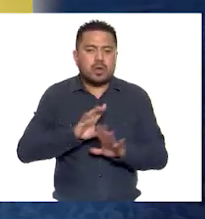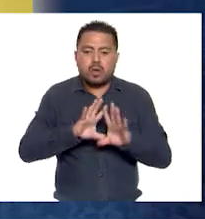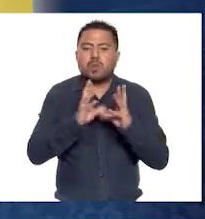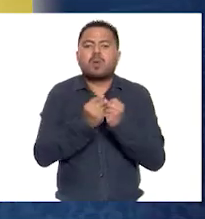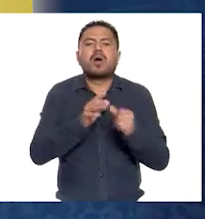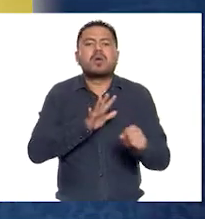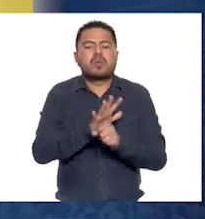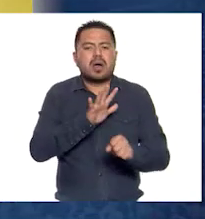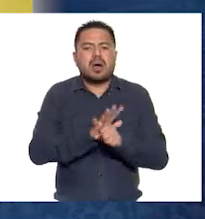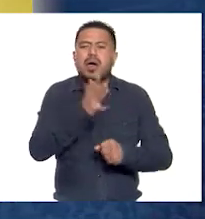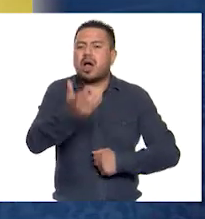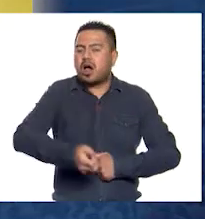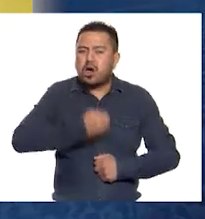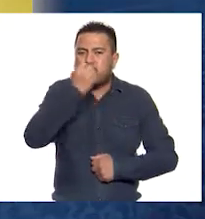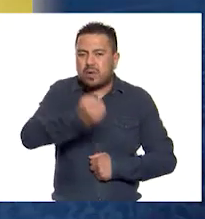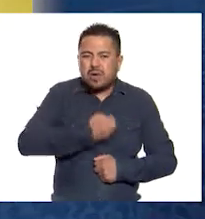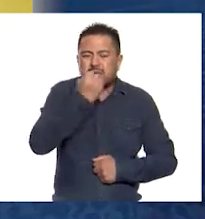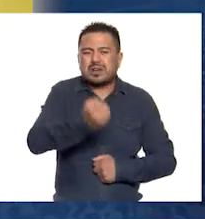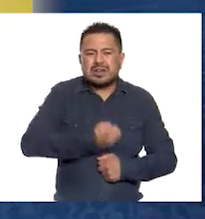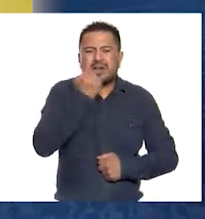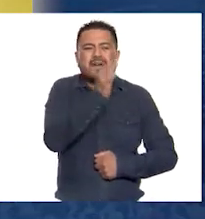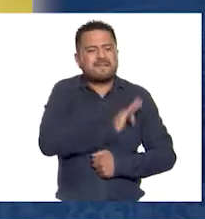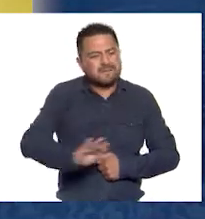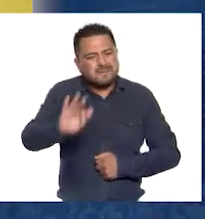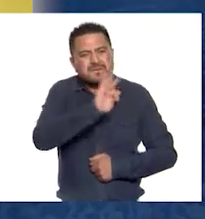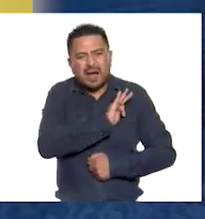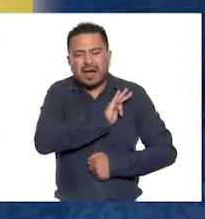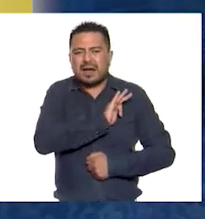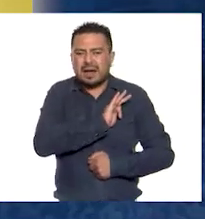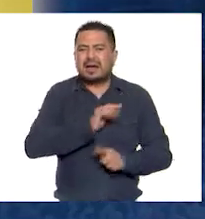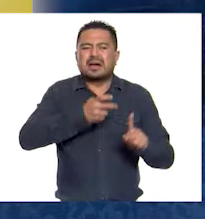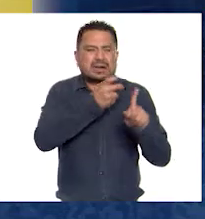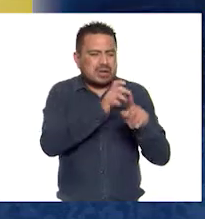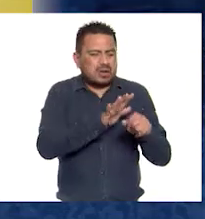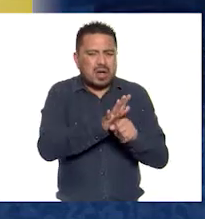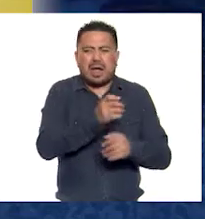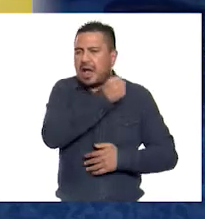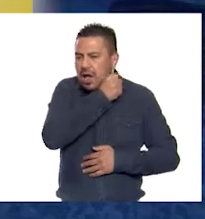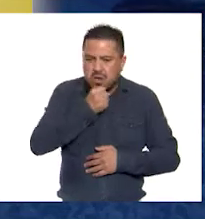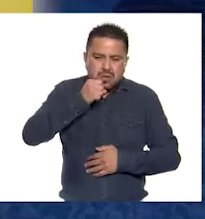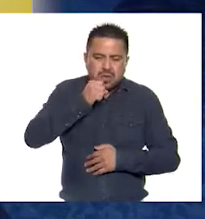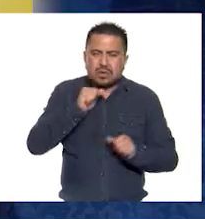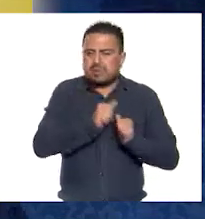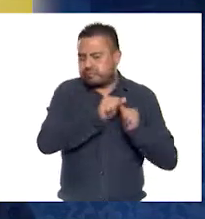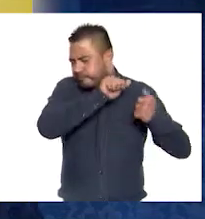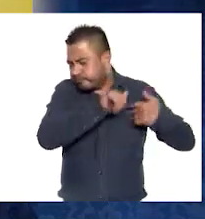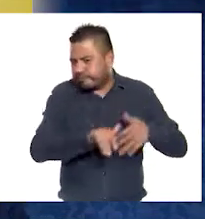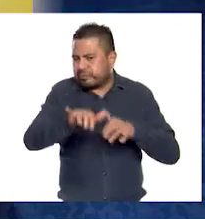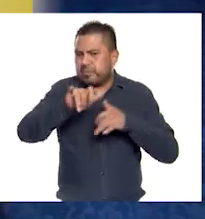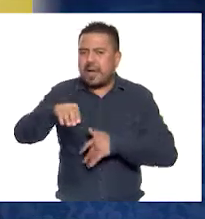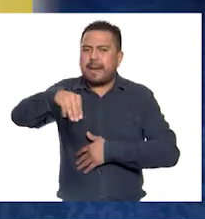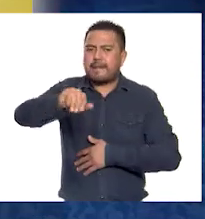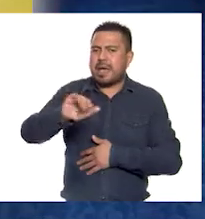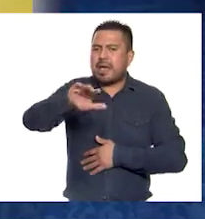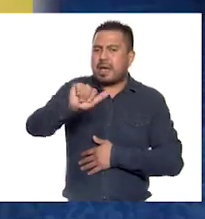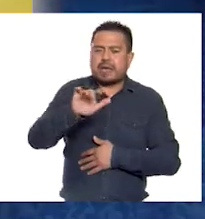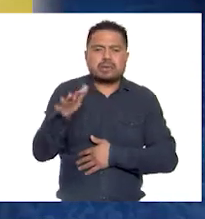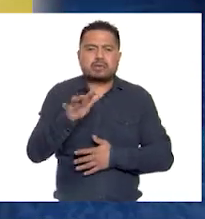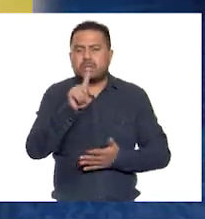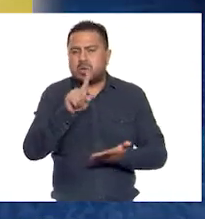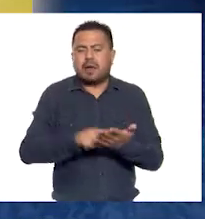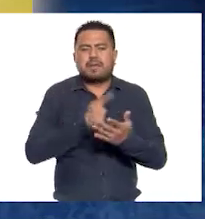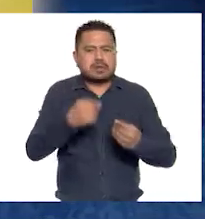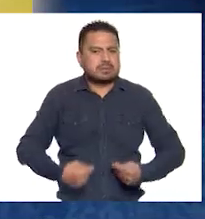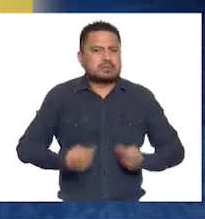ellos están la oración, la profesión de la fe, la caridad, los ayunos y la peregrinación a la Meca por lo menos una vez